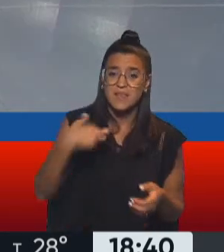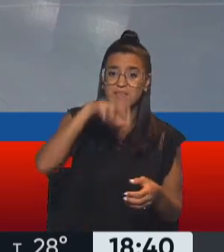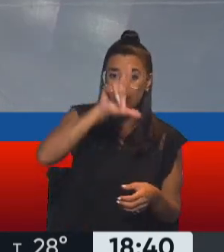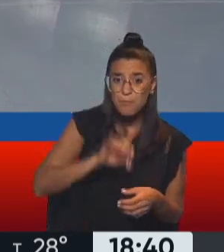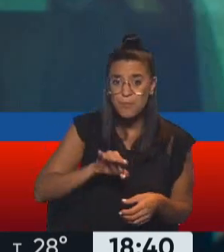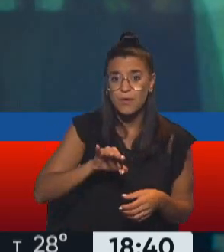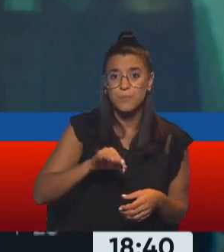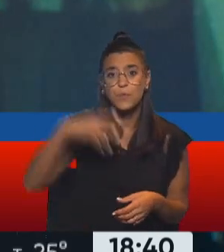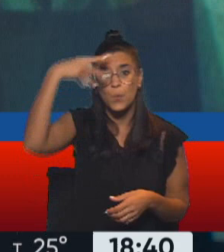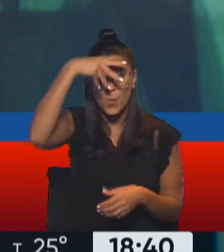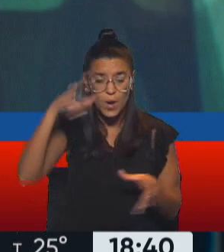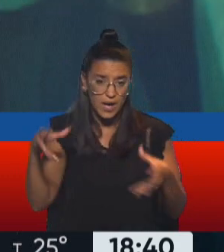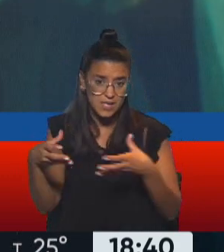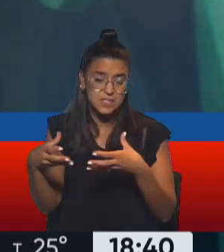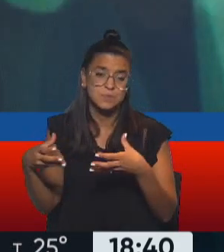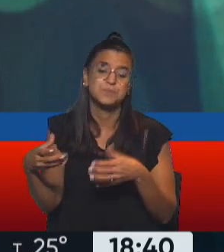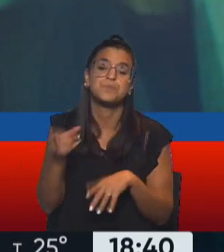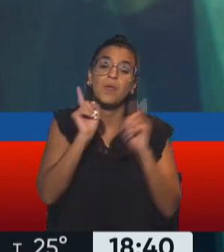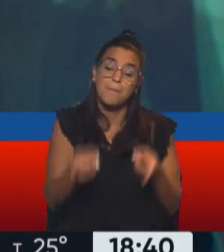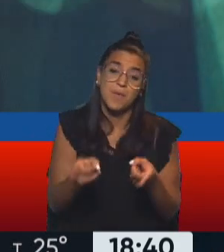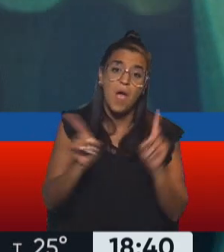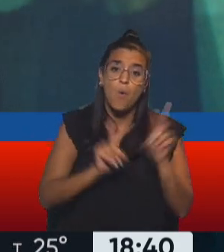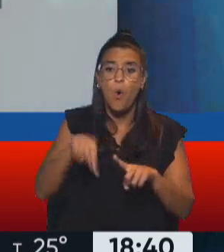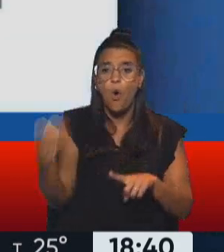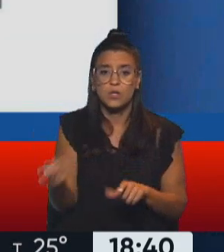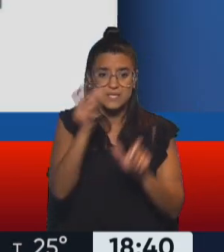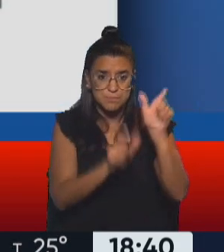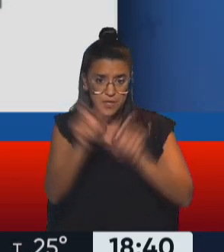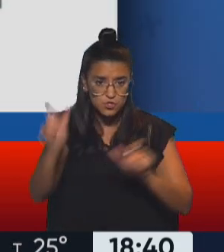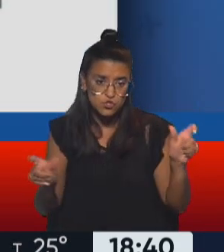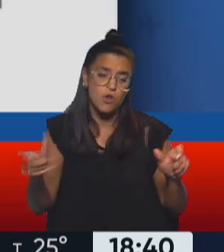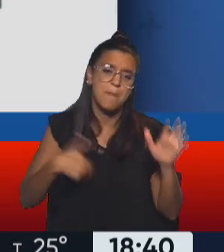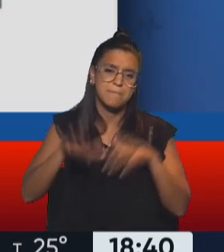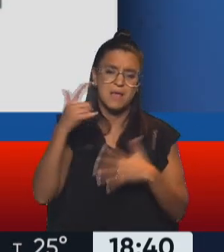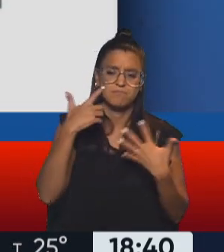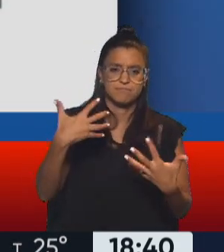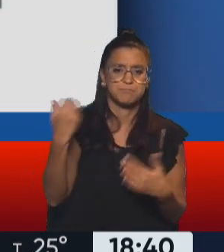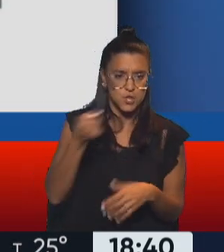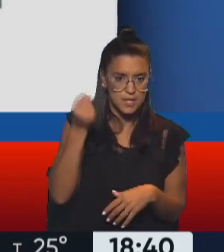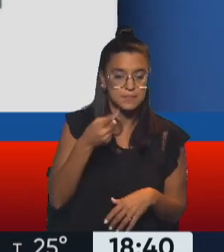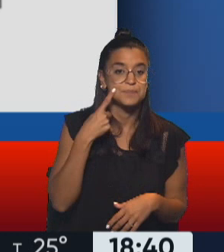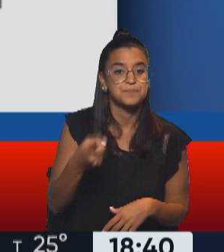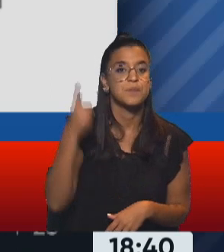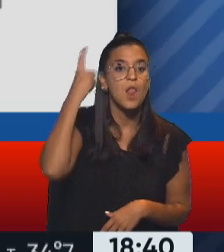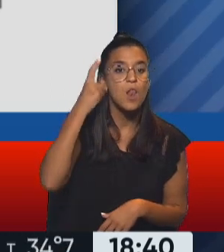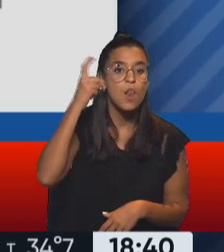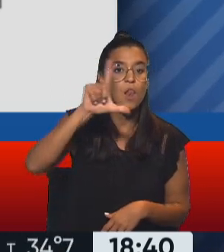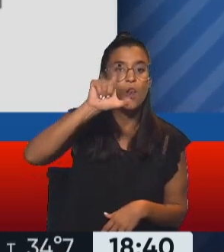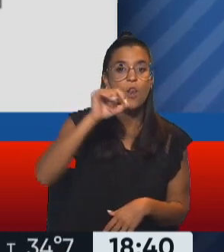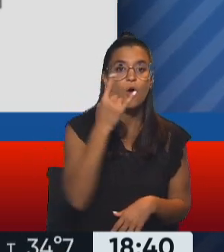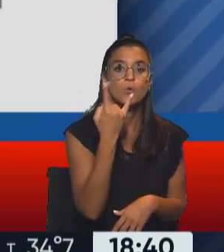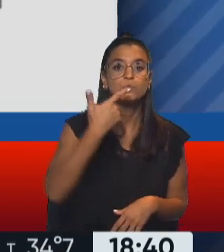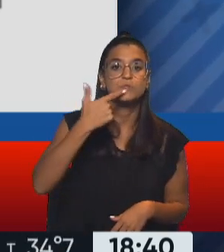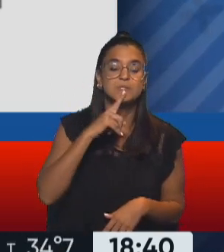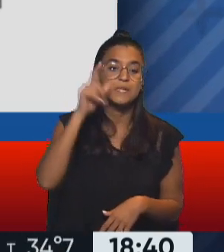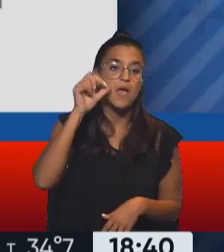Patricia Bullrich. Sí, también hablaron algunos otros dirigentes de tal vez mayor relevancia. Ahí vemos a Martín Lustó